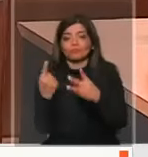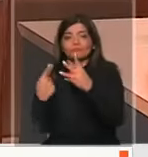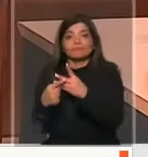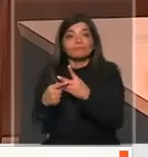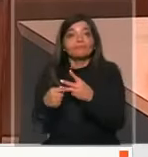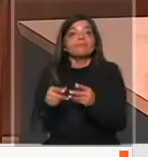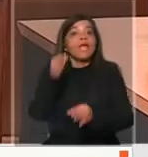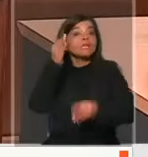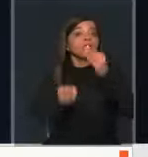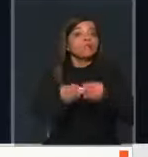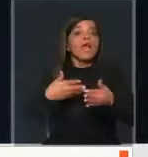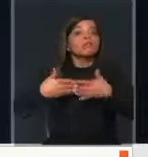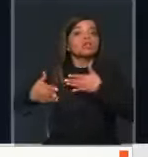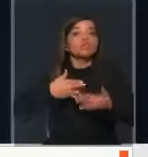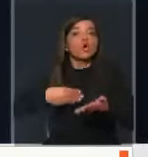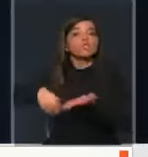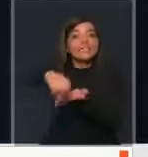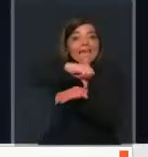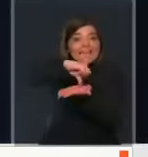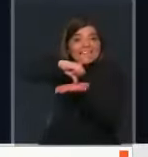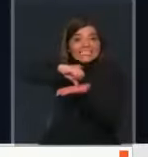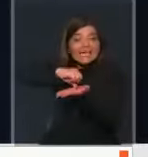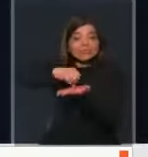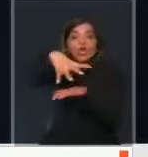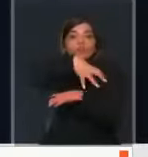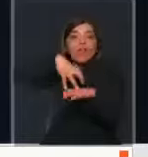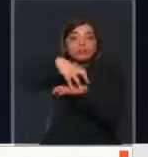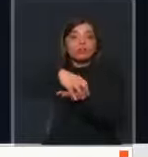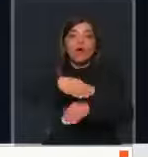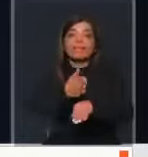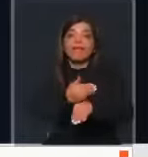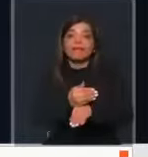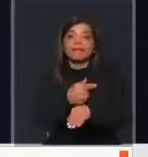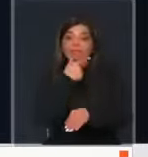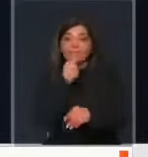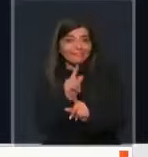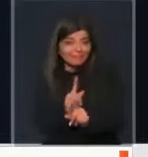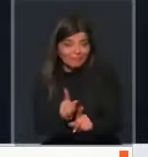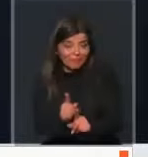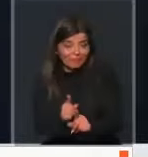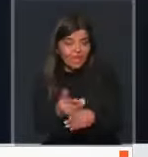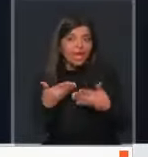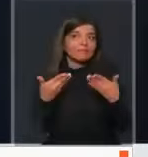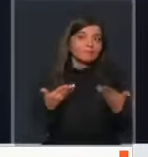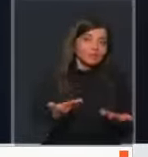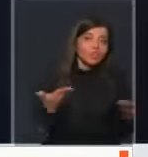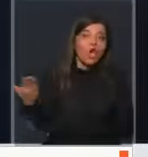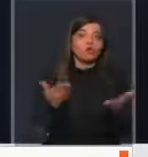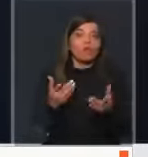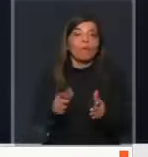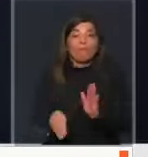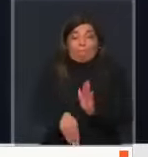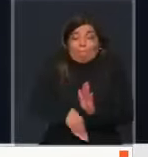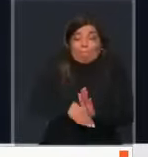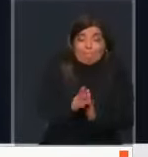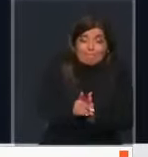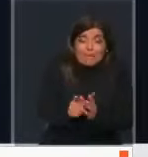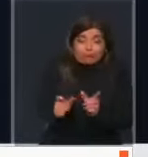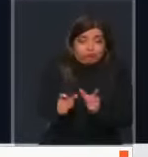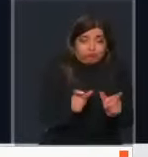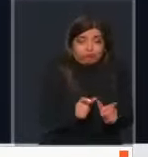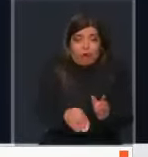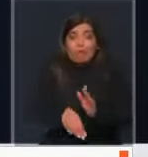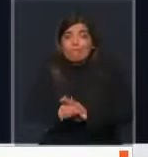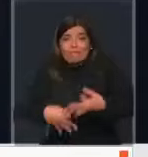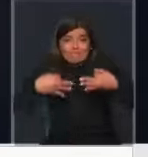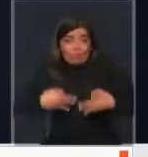de la ciudad de Arica, por lo tanto, no es fácil. Se va a tener que disponer de un contingente de seguridad aún mayor del que se puso en estos